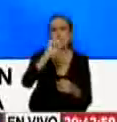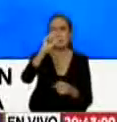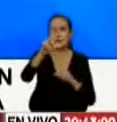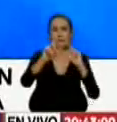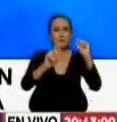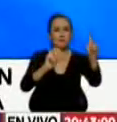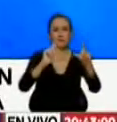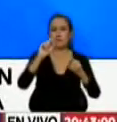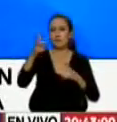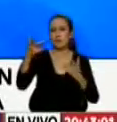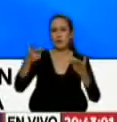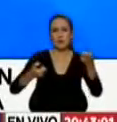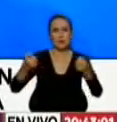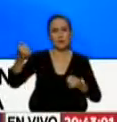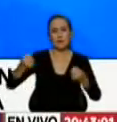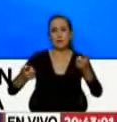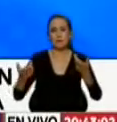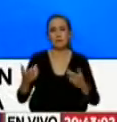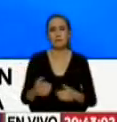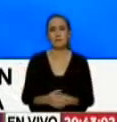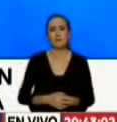quienes suministran el servicio.